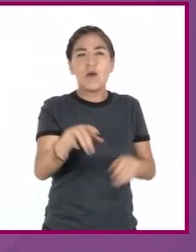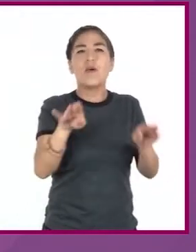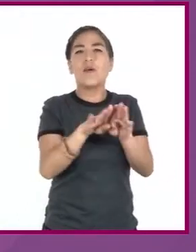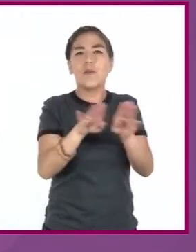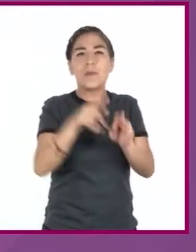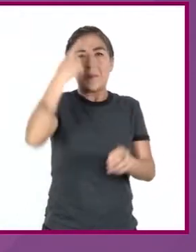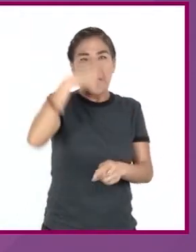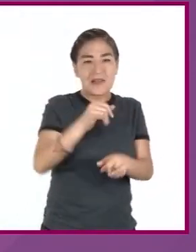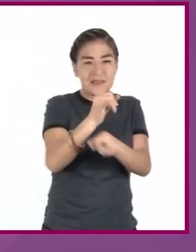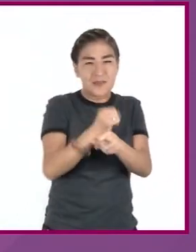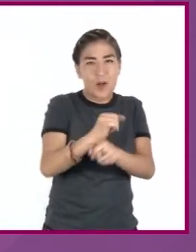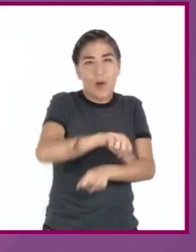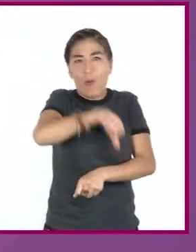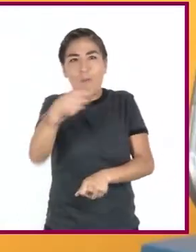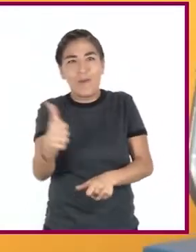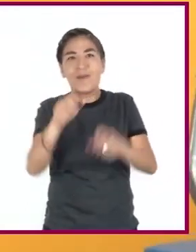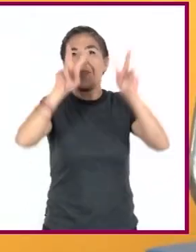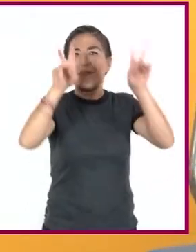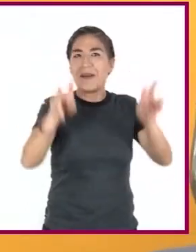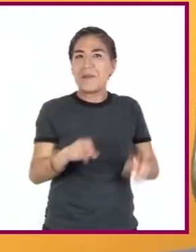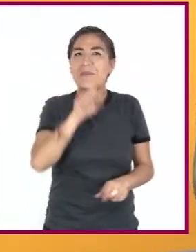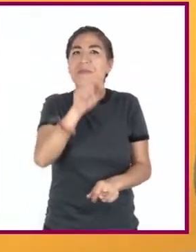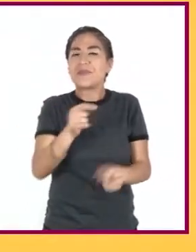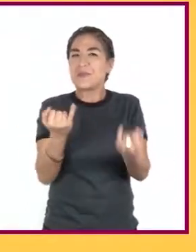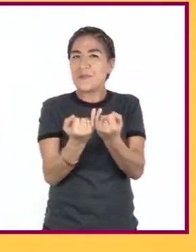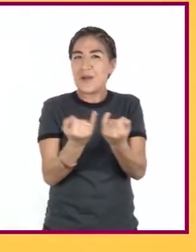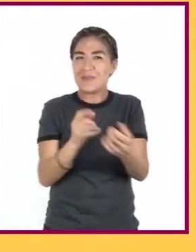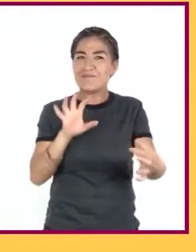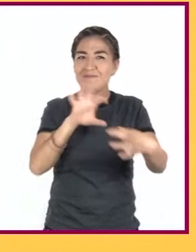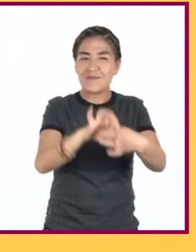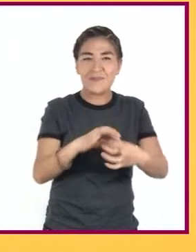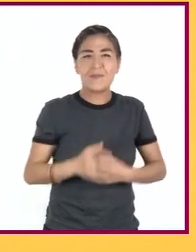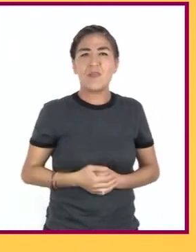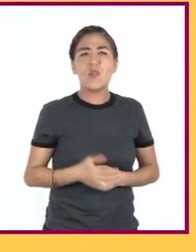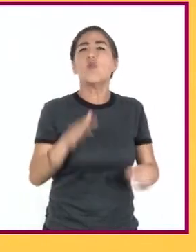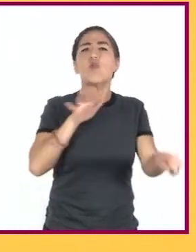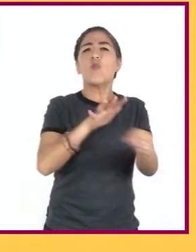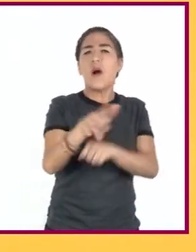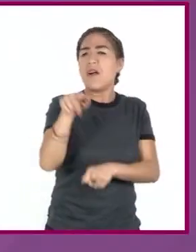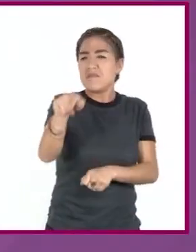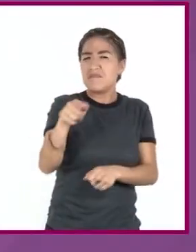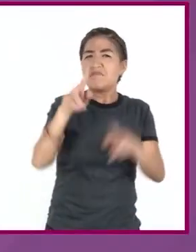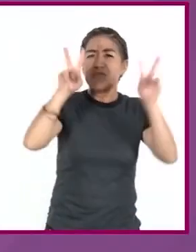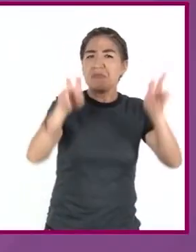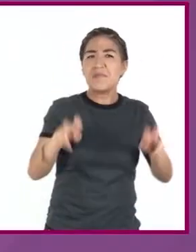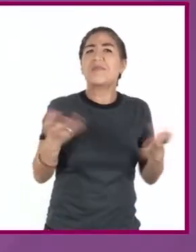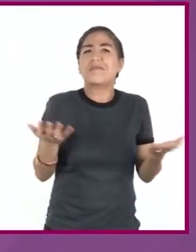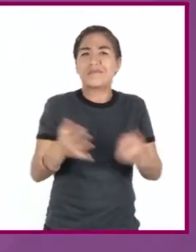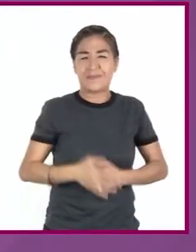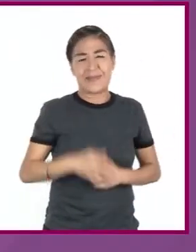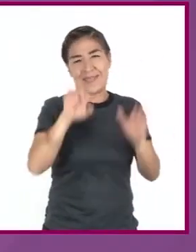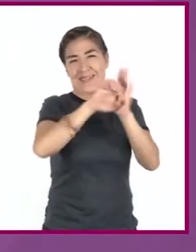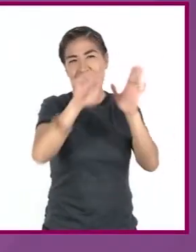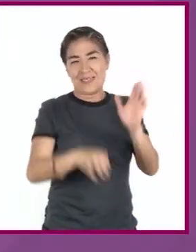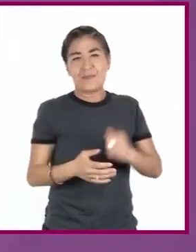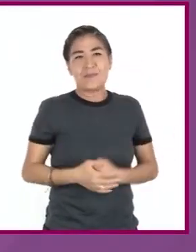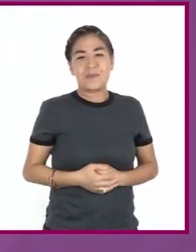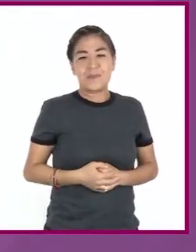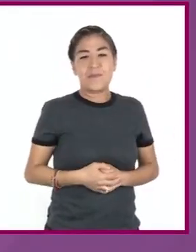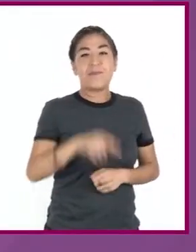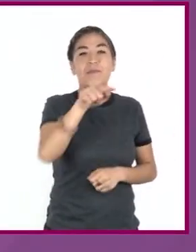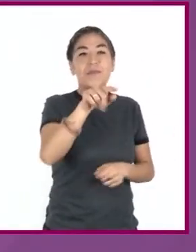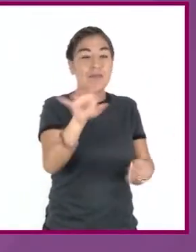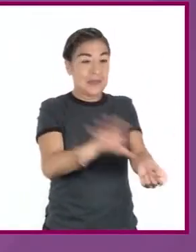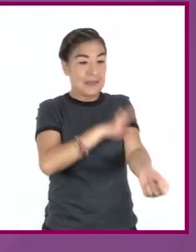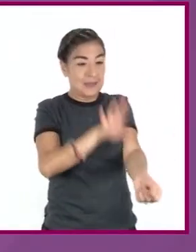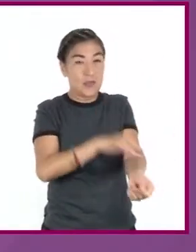puerta a otros aspectos relacionados. ¿Y a qué otros aspectos se refiere? Por ejemplo, si un circuito eléctrico